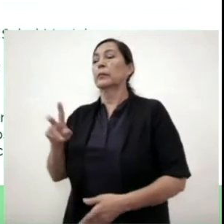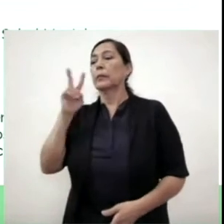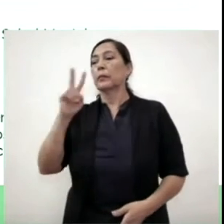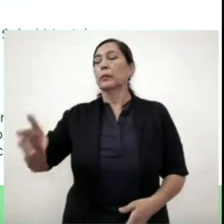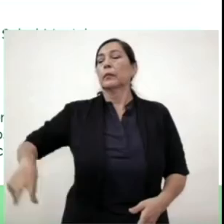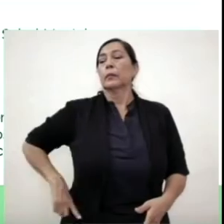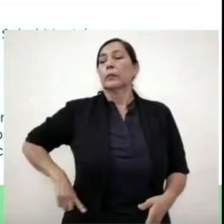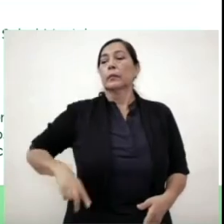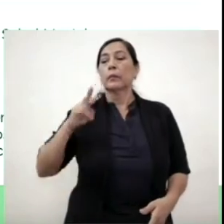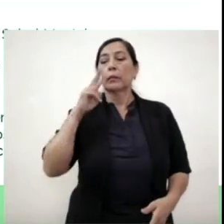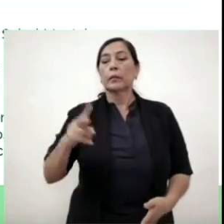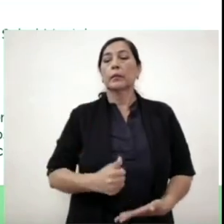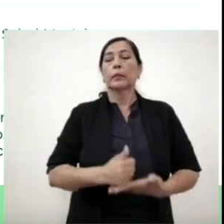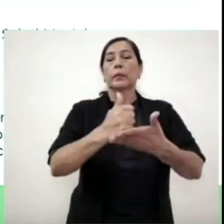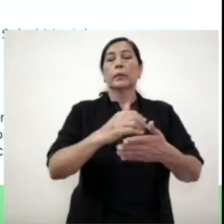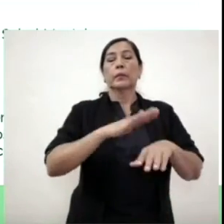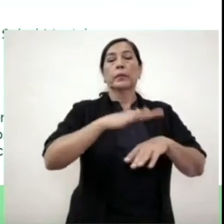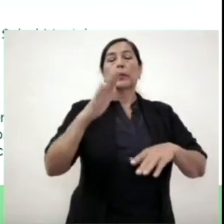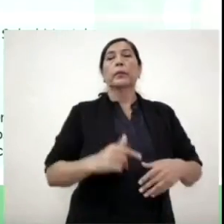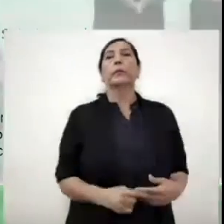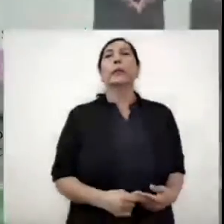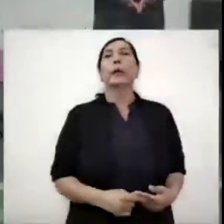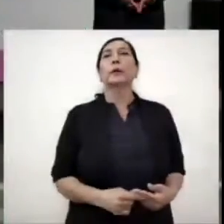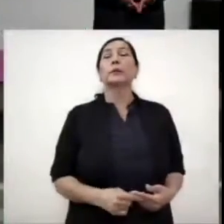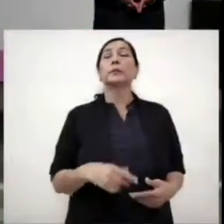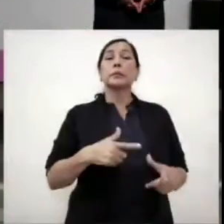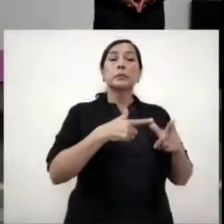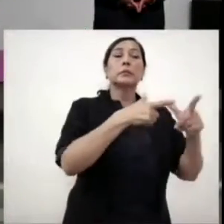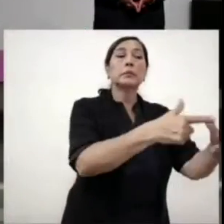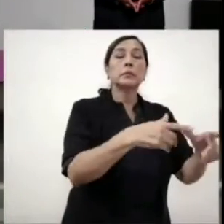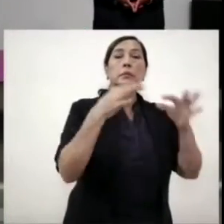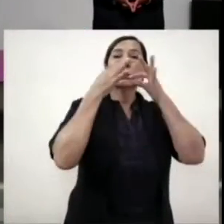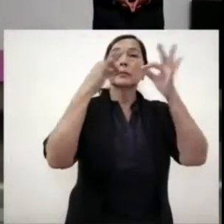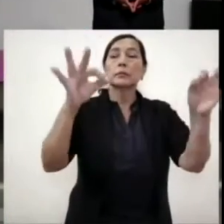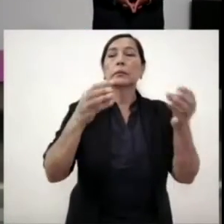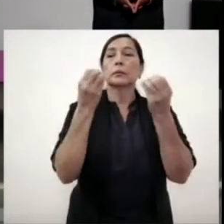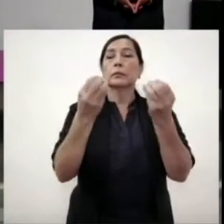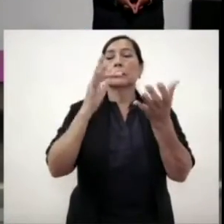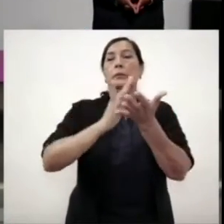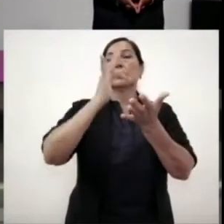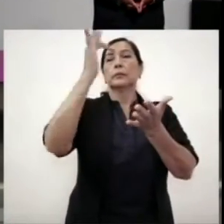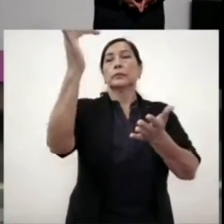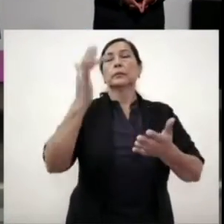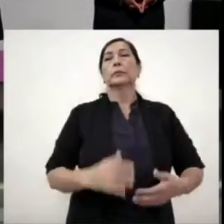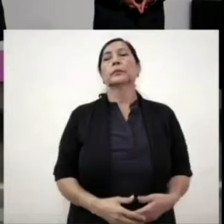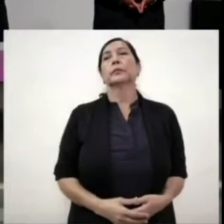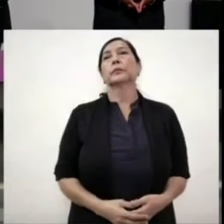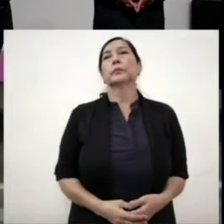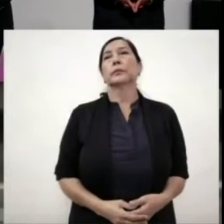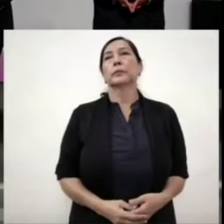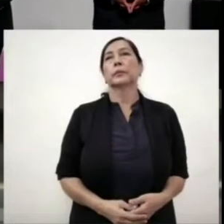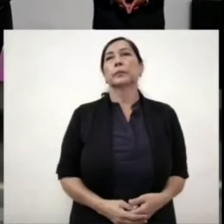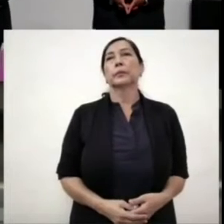buscará atacar las causas de la violencia. Y les vamos a seguir informando. Muchísimas gracias.